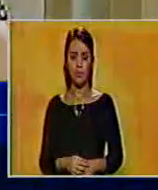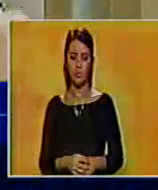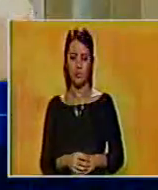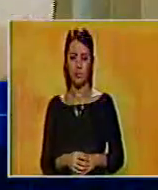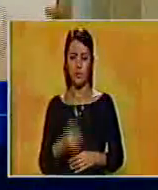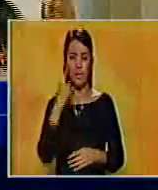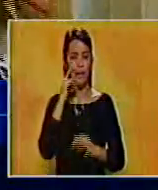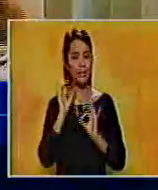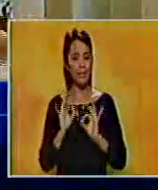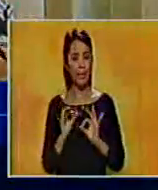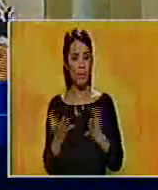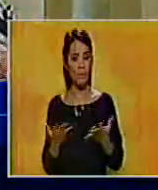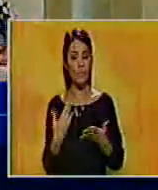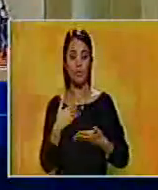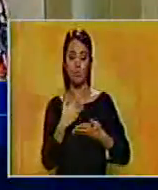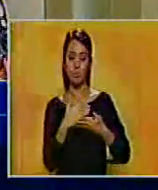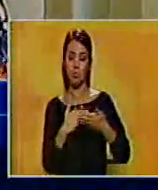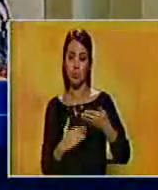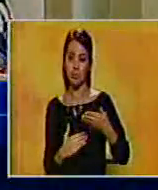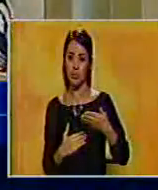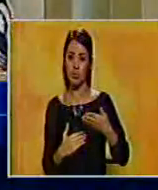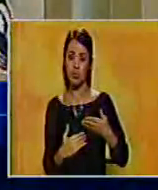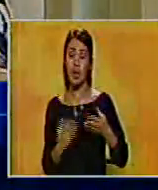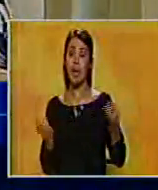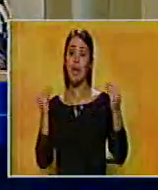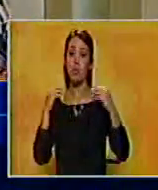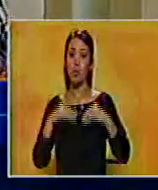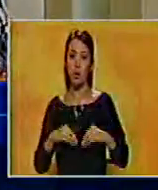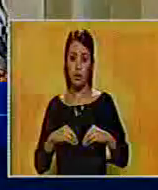quedaron en el cumplimiento, en el